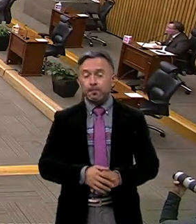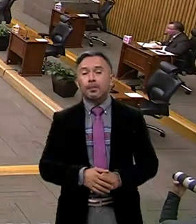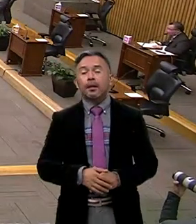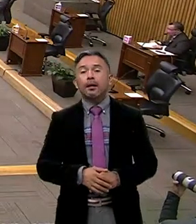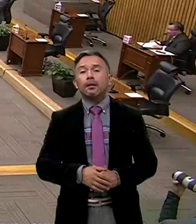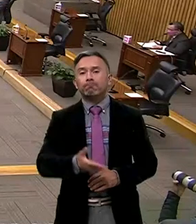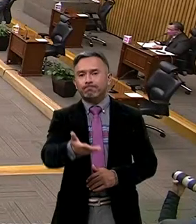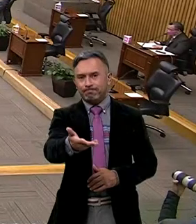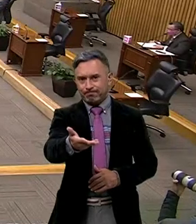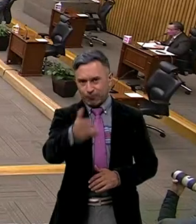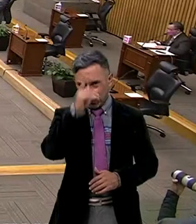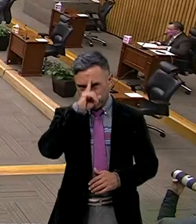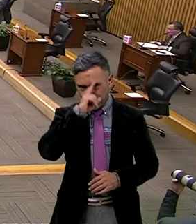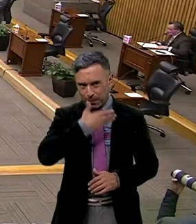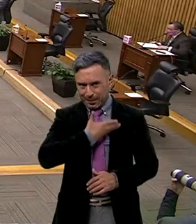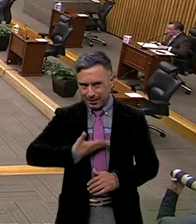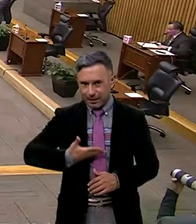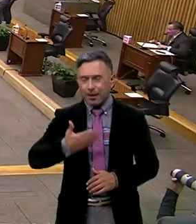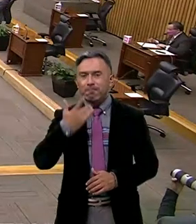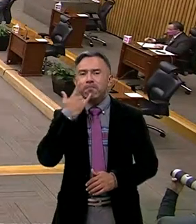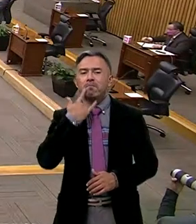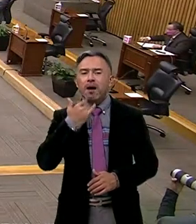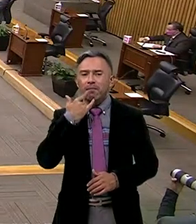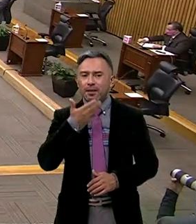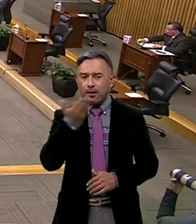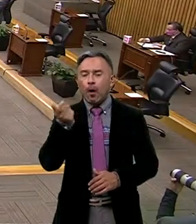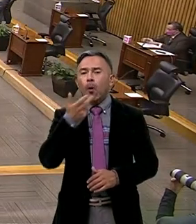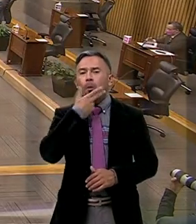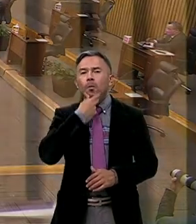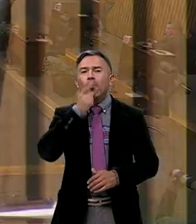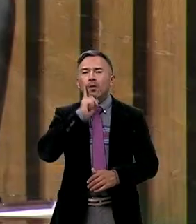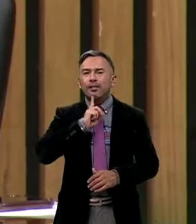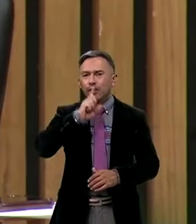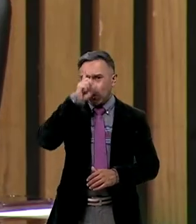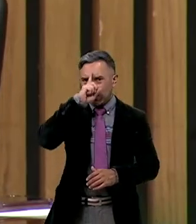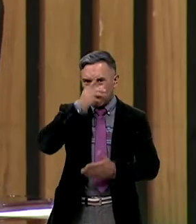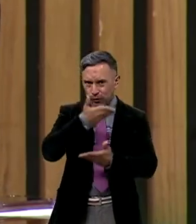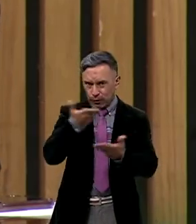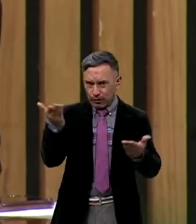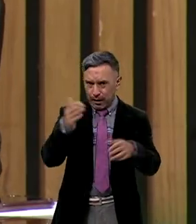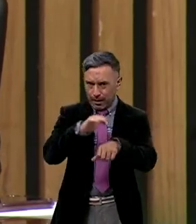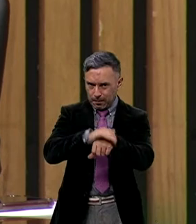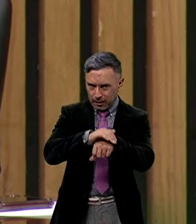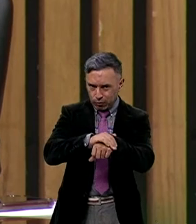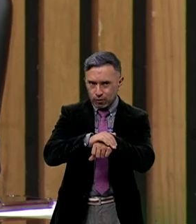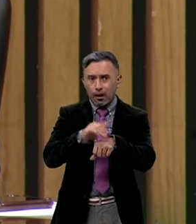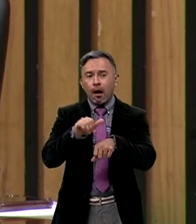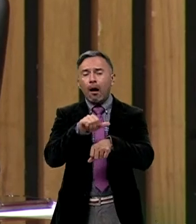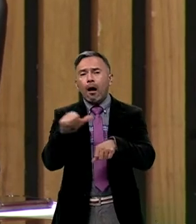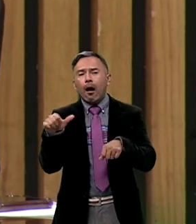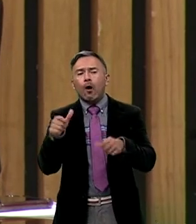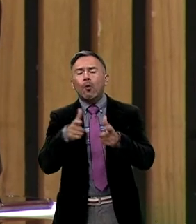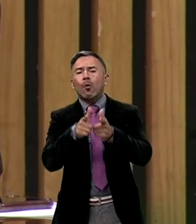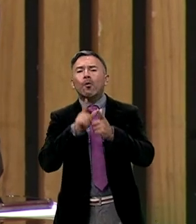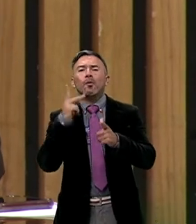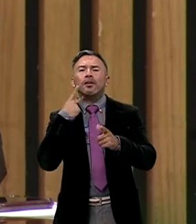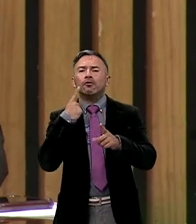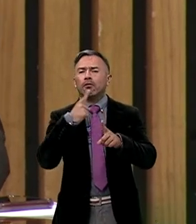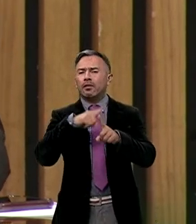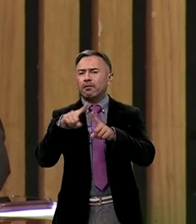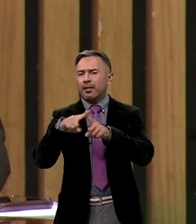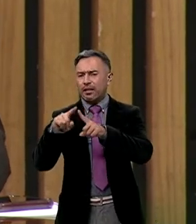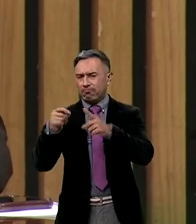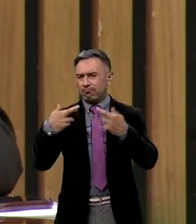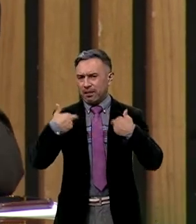presidente muy estimados amigos consejeros respetables miembros de los diferentes partidos políticos que